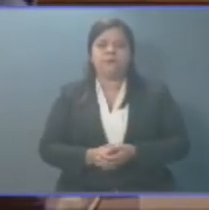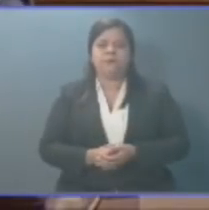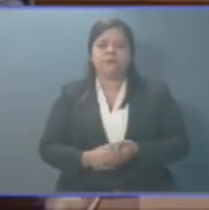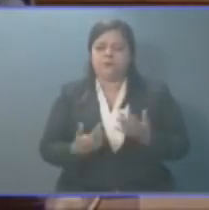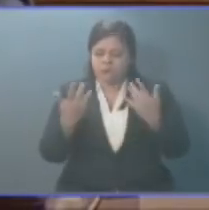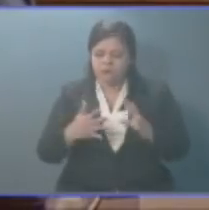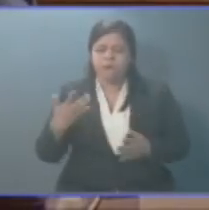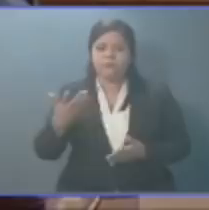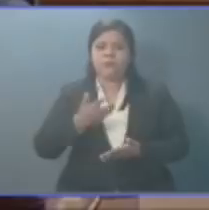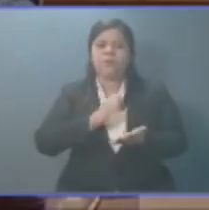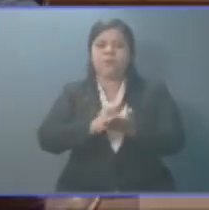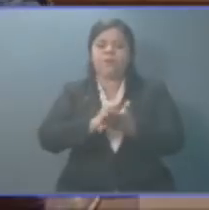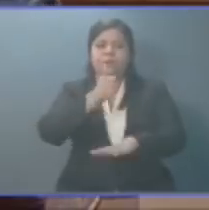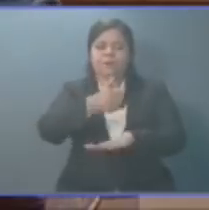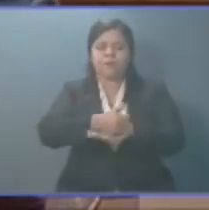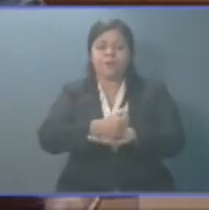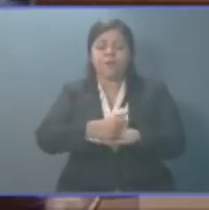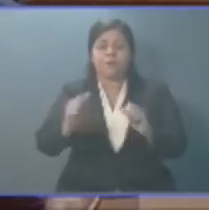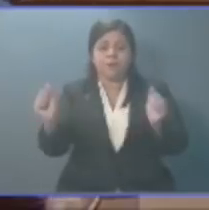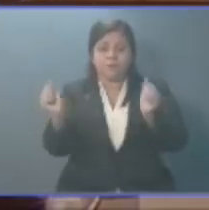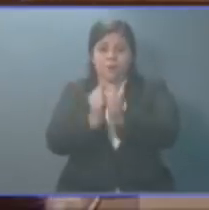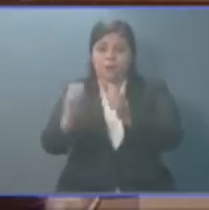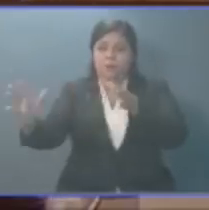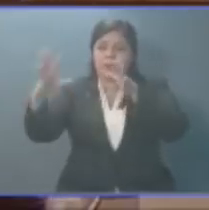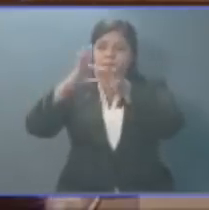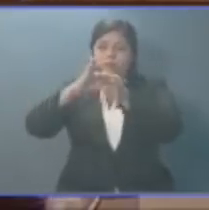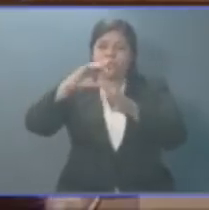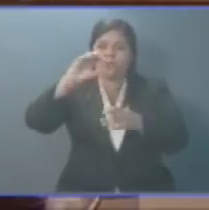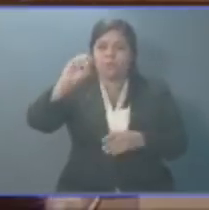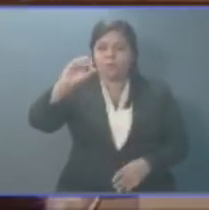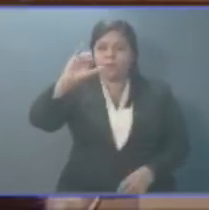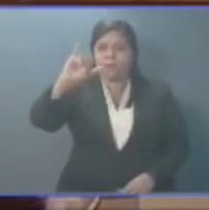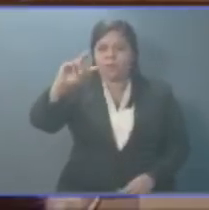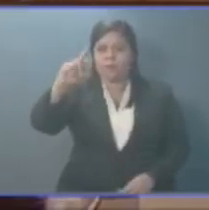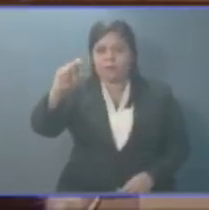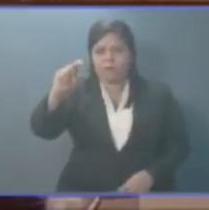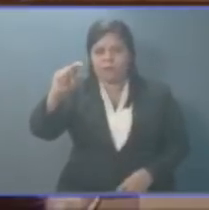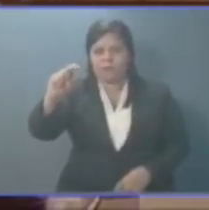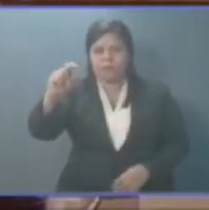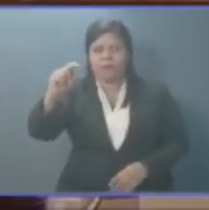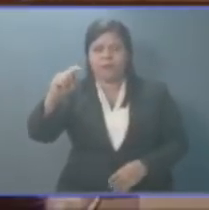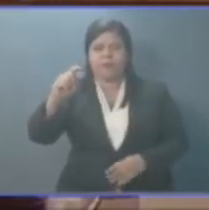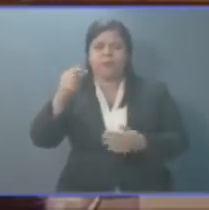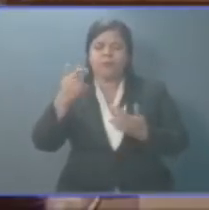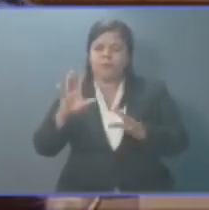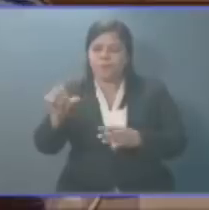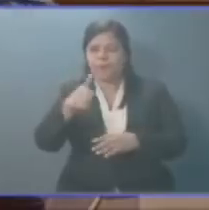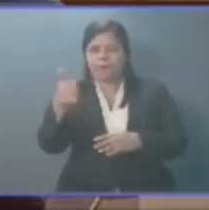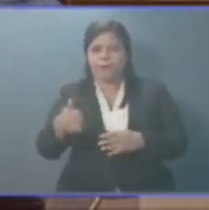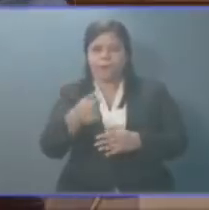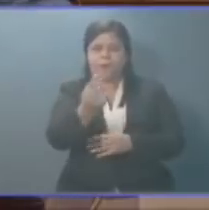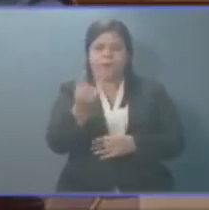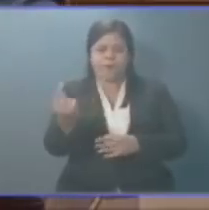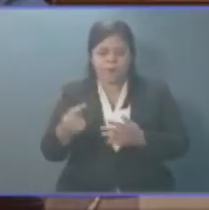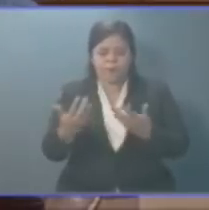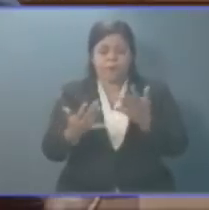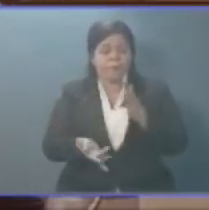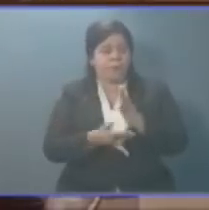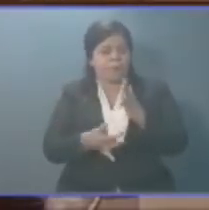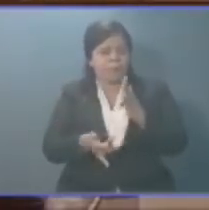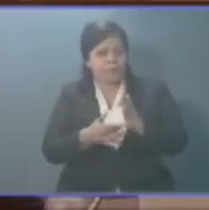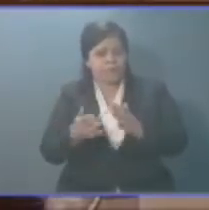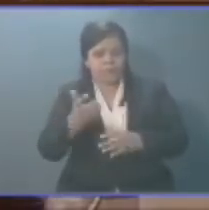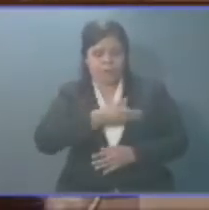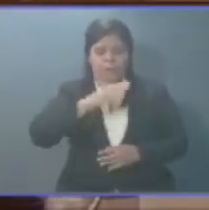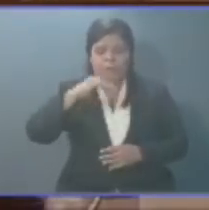Hemos definido con la OIT, con el acompañamiento de OIT y los otros sectores técnicos y tanques de pensamiento de